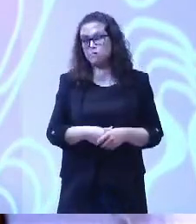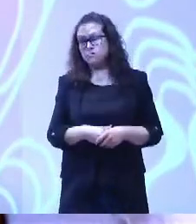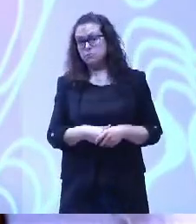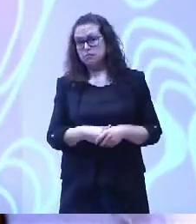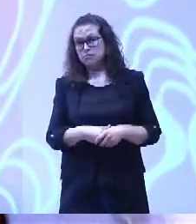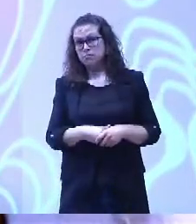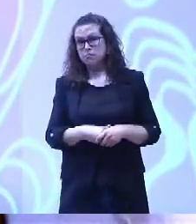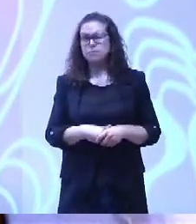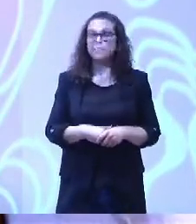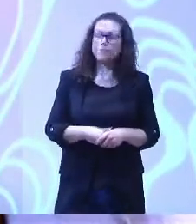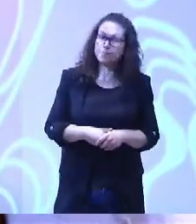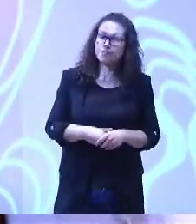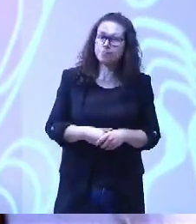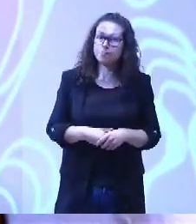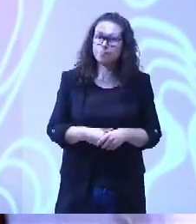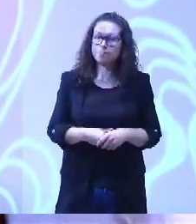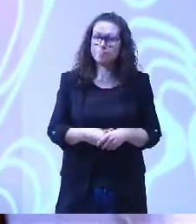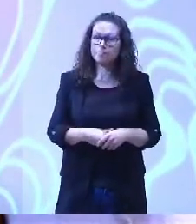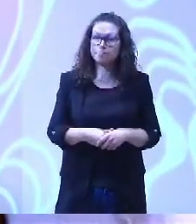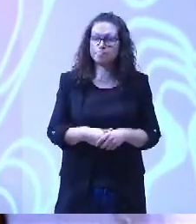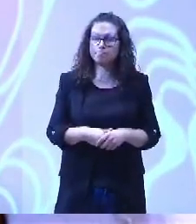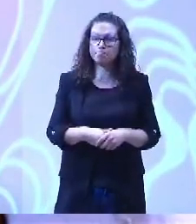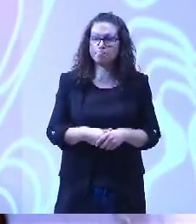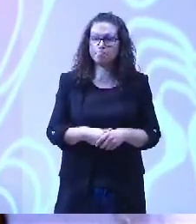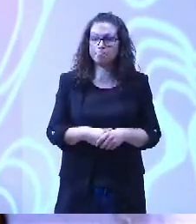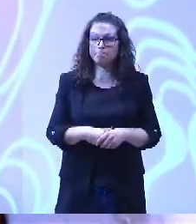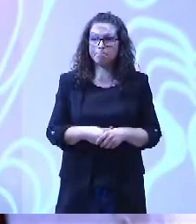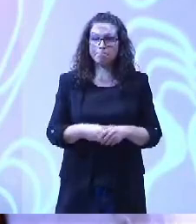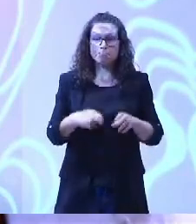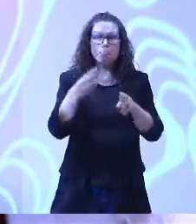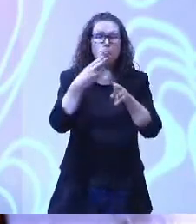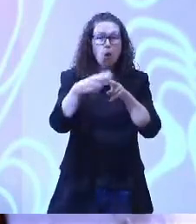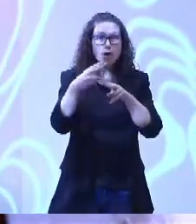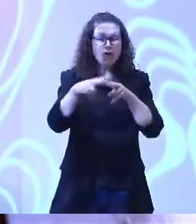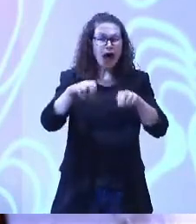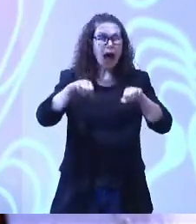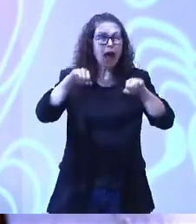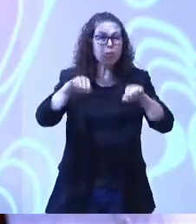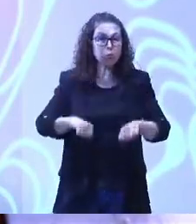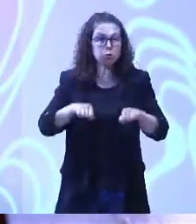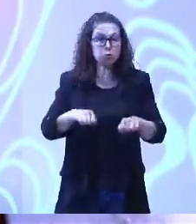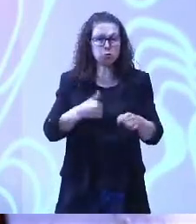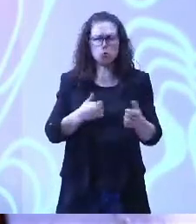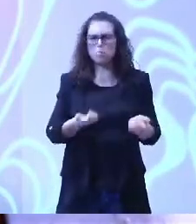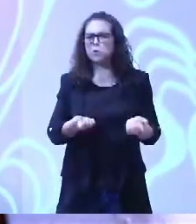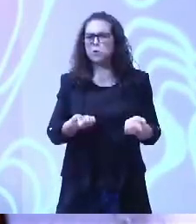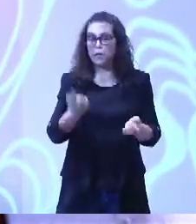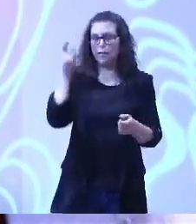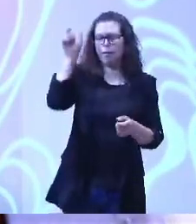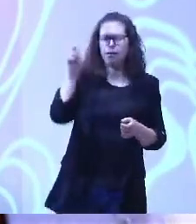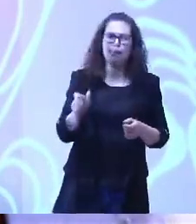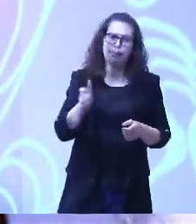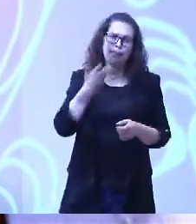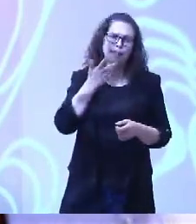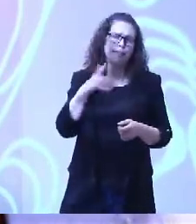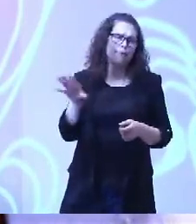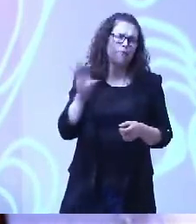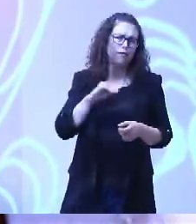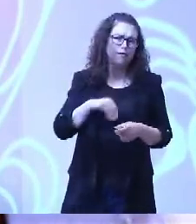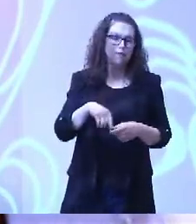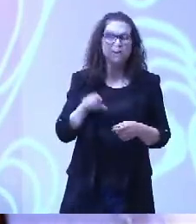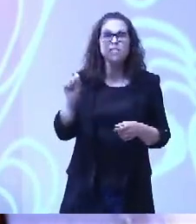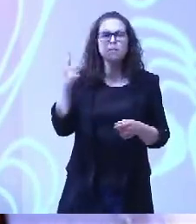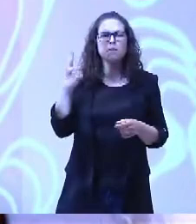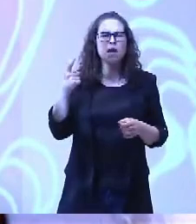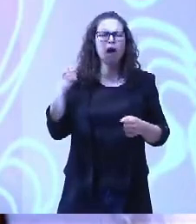Yo de verdad, esto de la política para adultos yo ya veo las fases, ya le voy conociendo, ¿no? Primero es la pataleta,